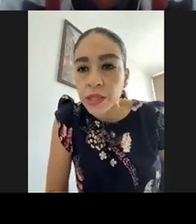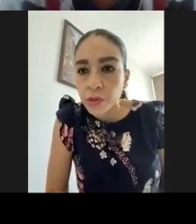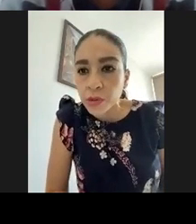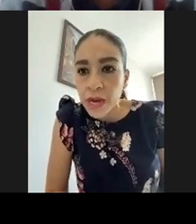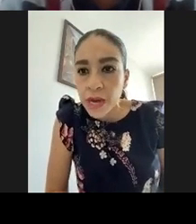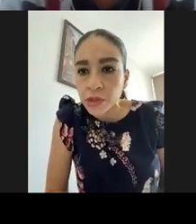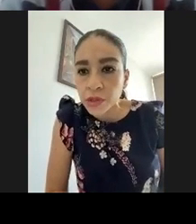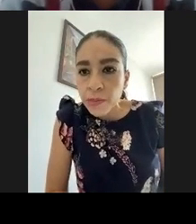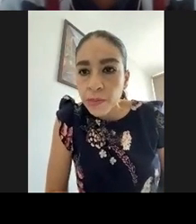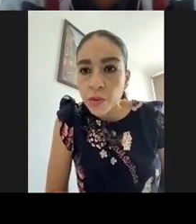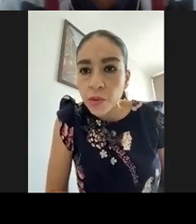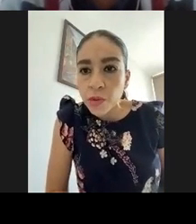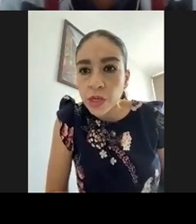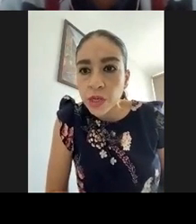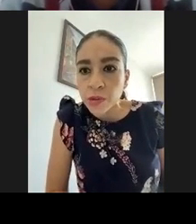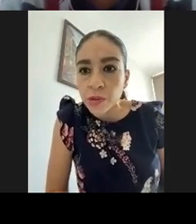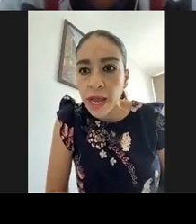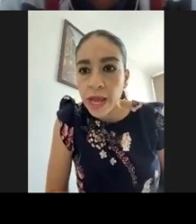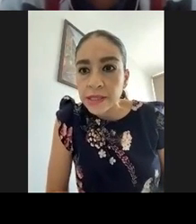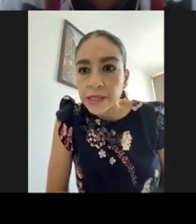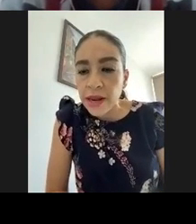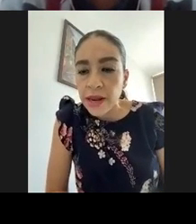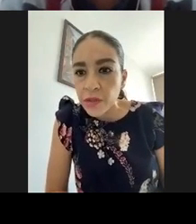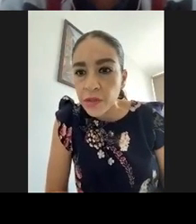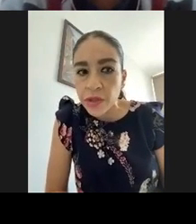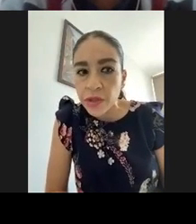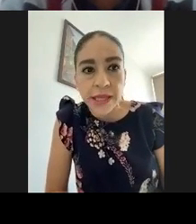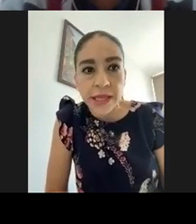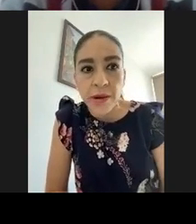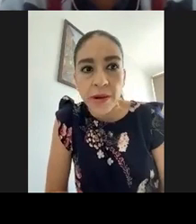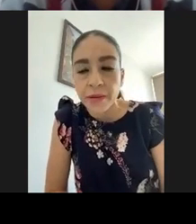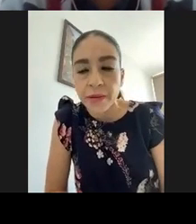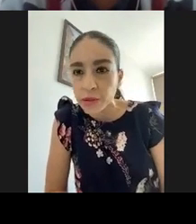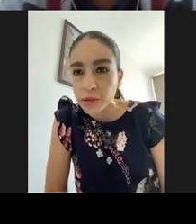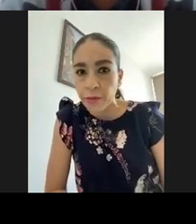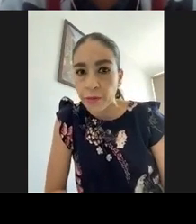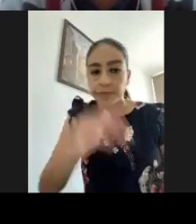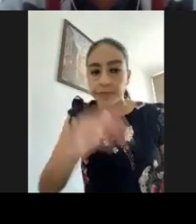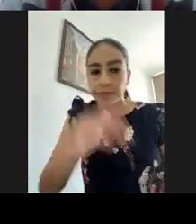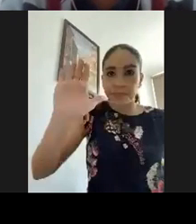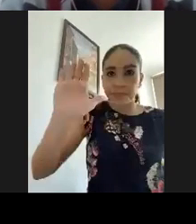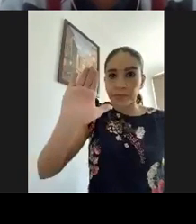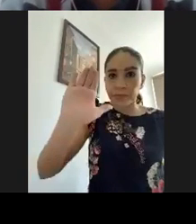puntos varios. Punto número 5, clausura. Si están a favor de la orden del día, favor de levantar su mano.